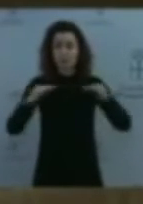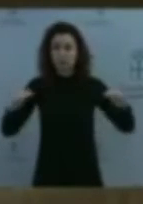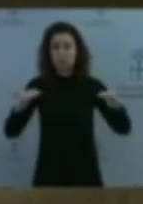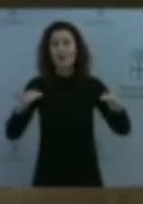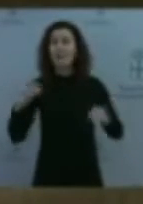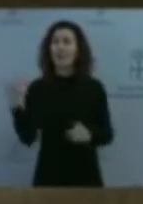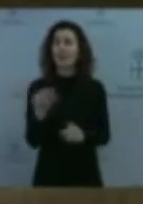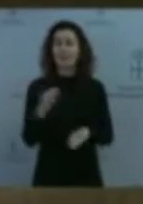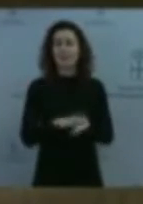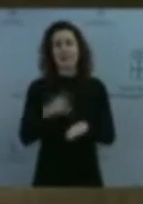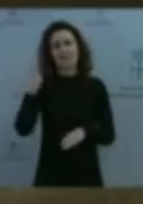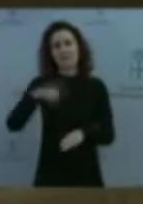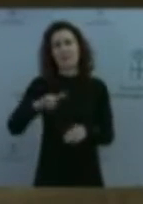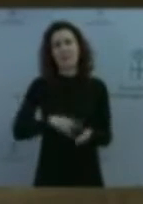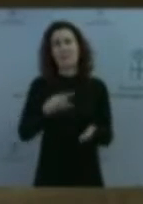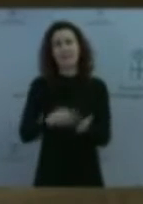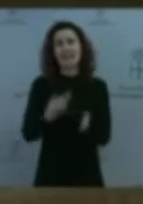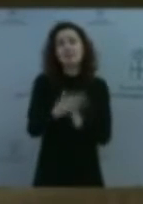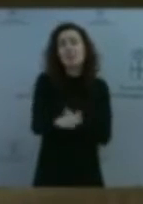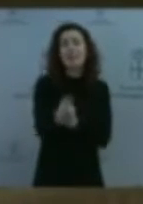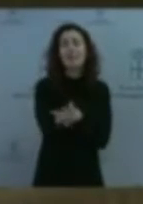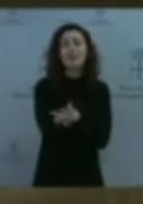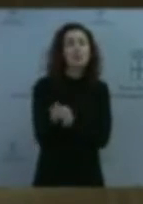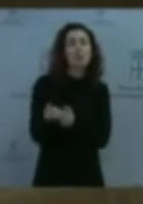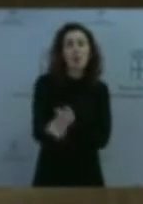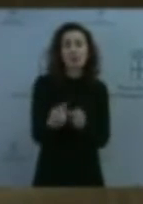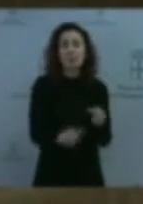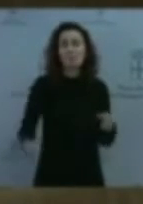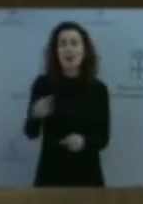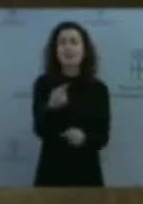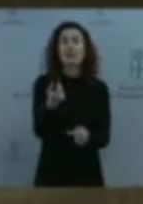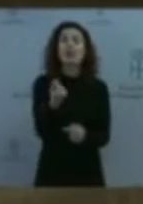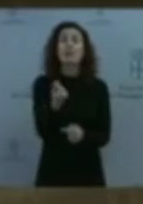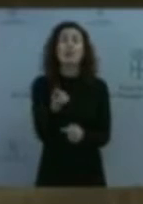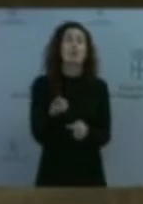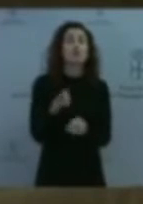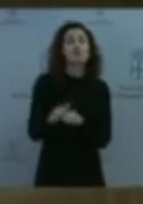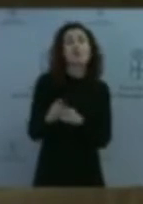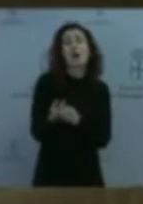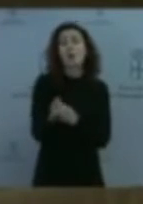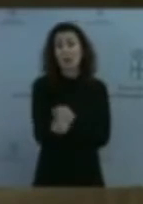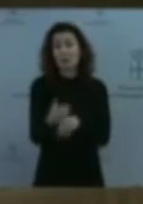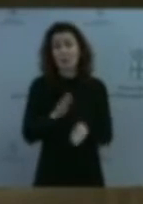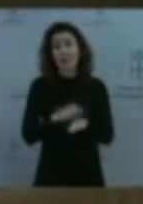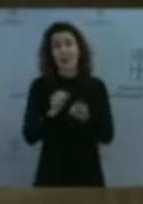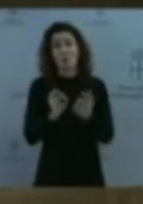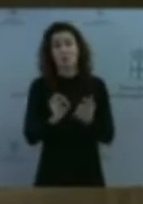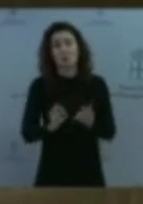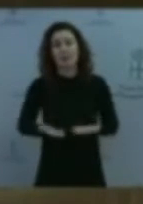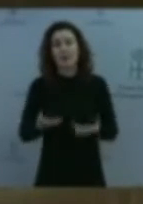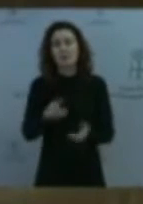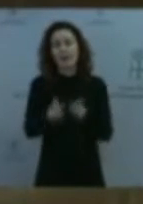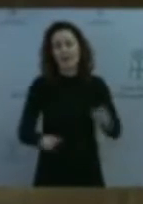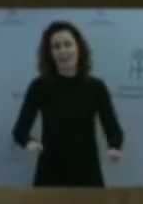de tesorería como del superávit para adoptar medidas que protejan al conjunto de la población y establezcan un escudo social y